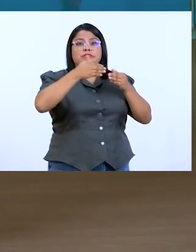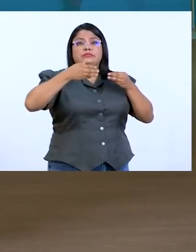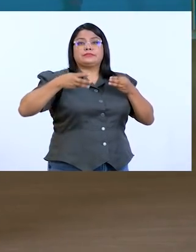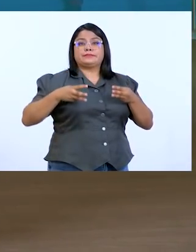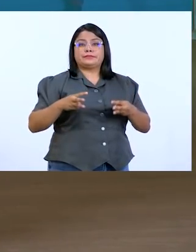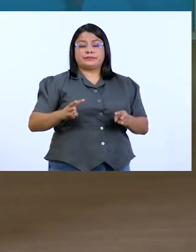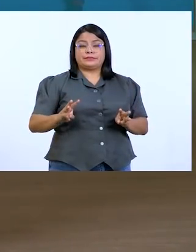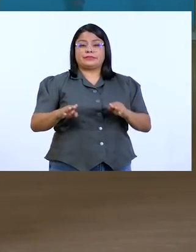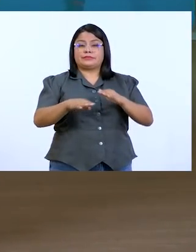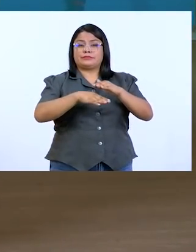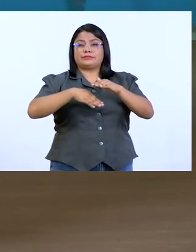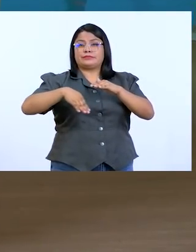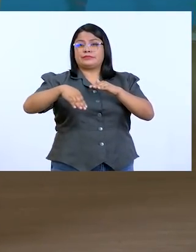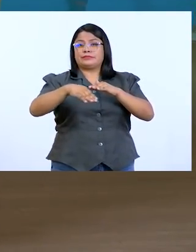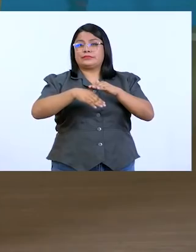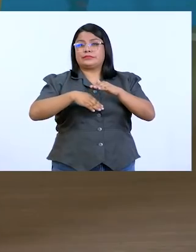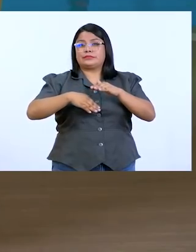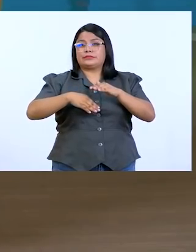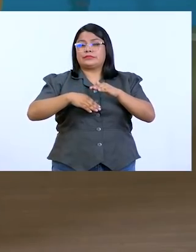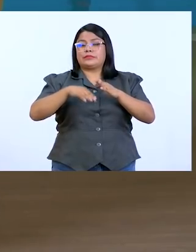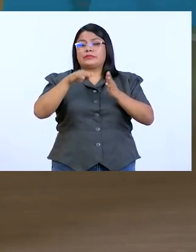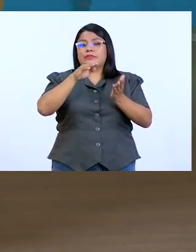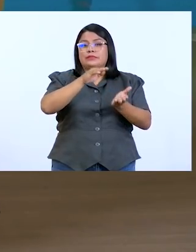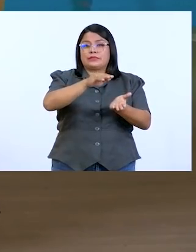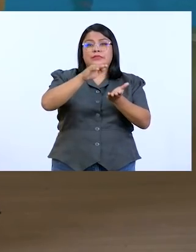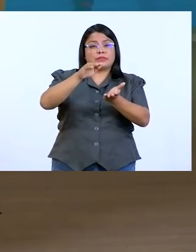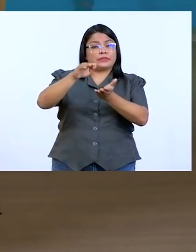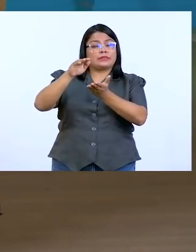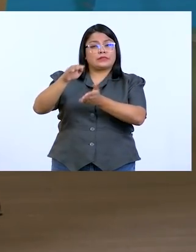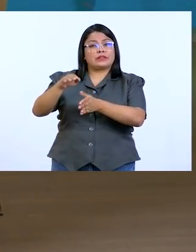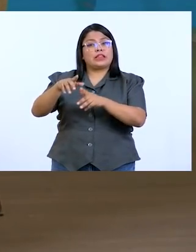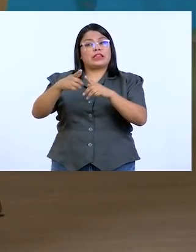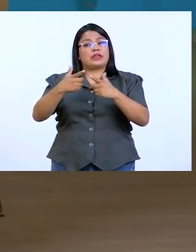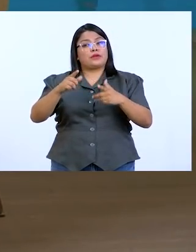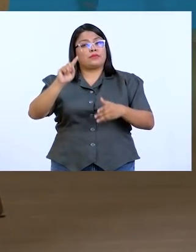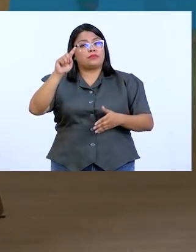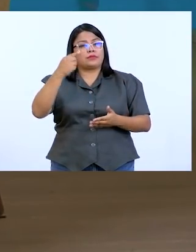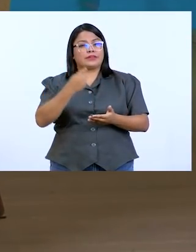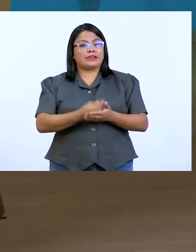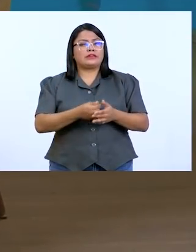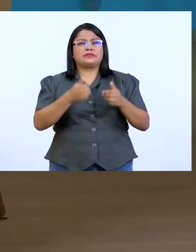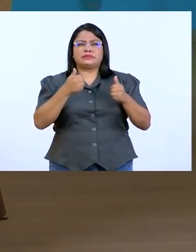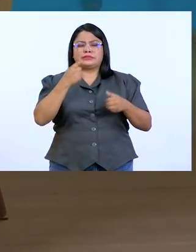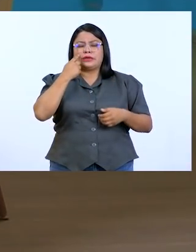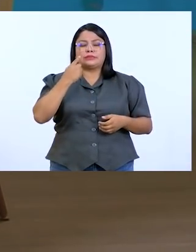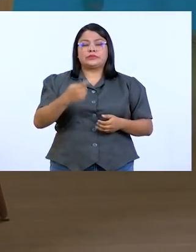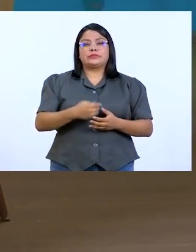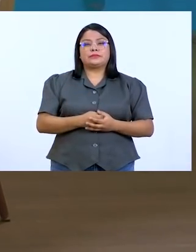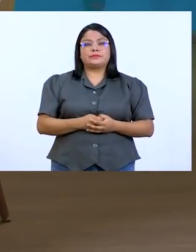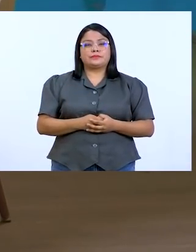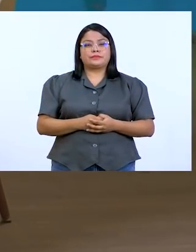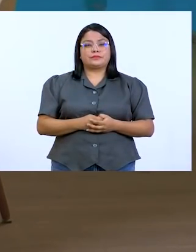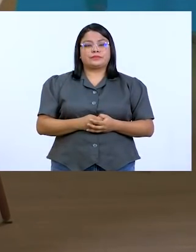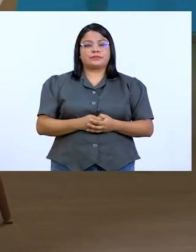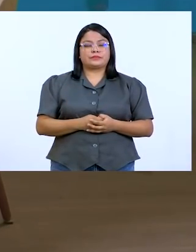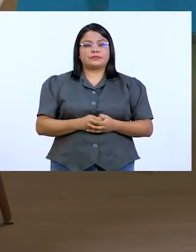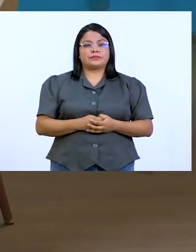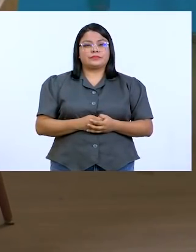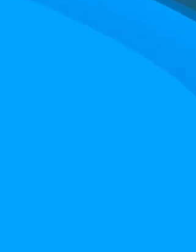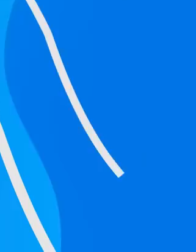planificación metodológica basándonos en una de las secciones de unidad de lenguaje de primer grado? Excelente,